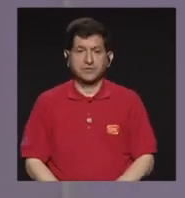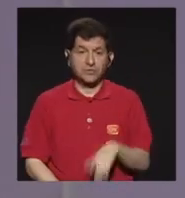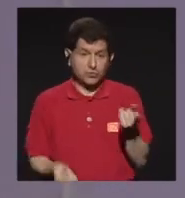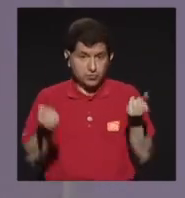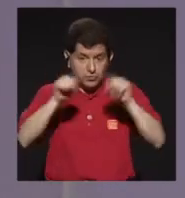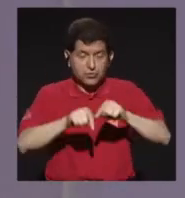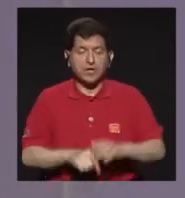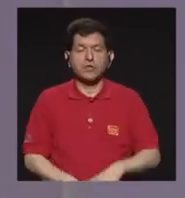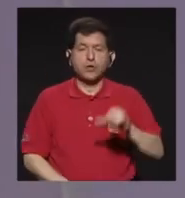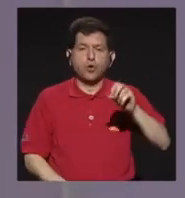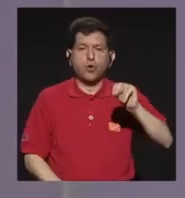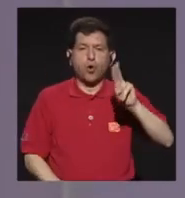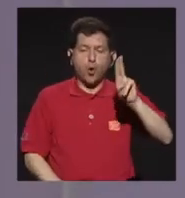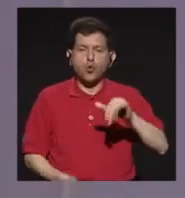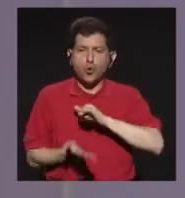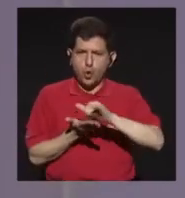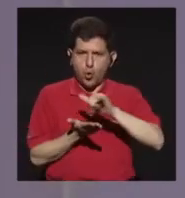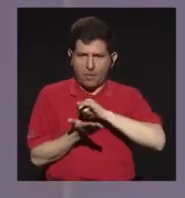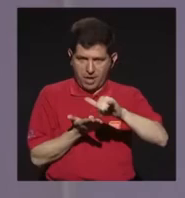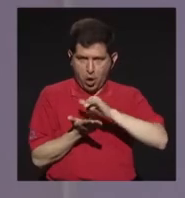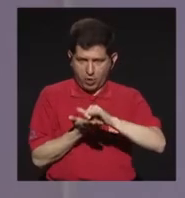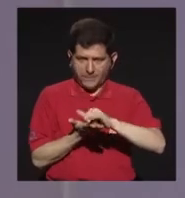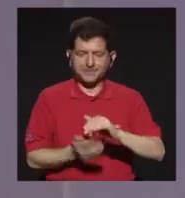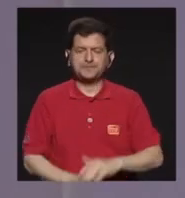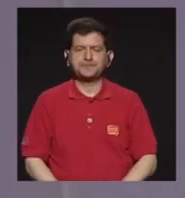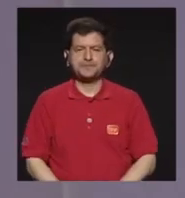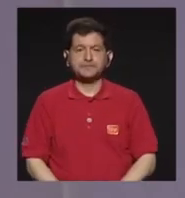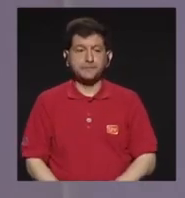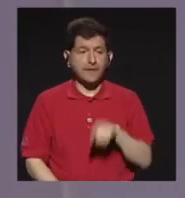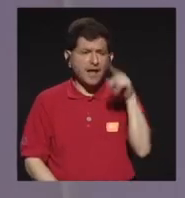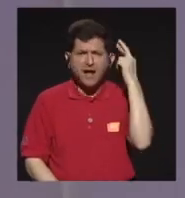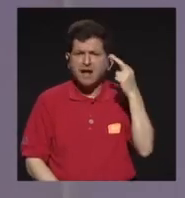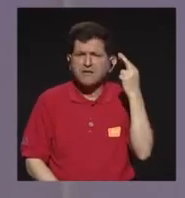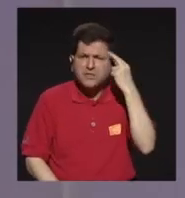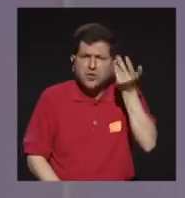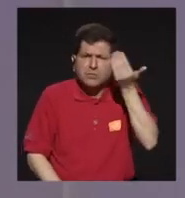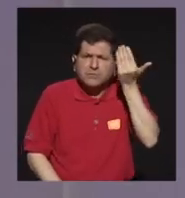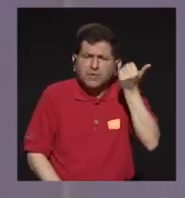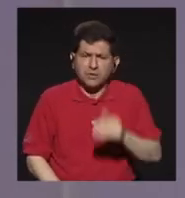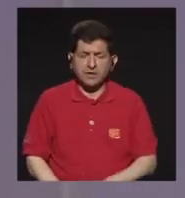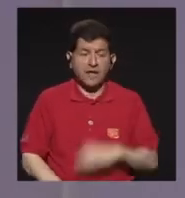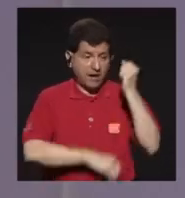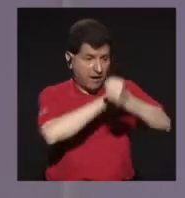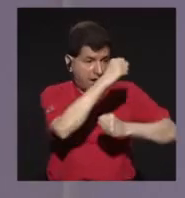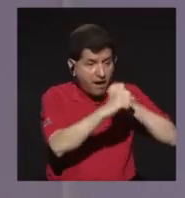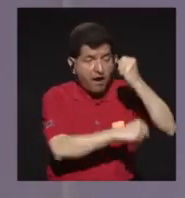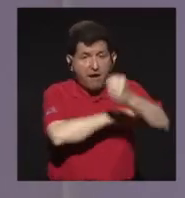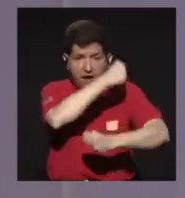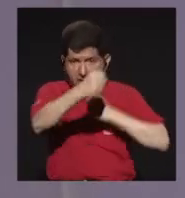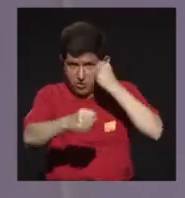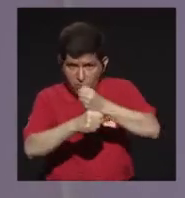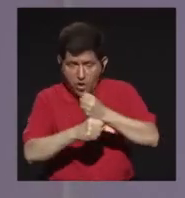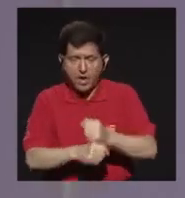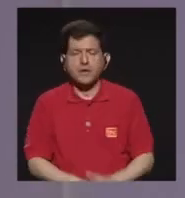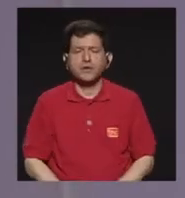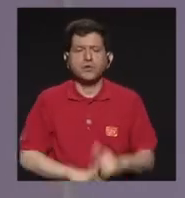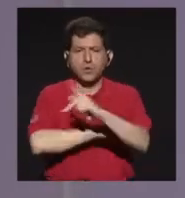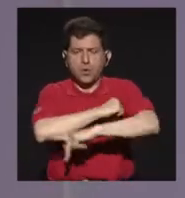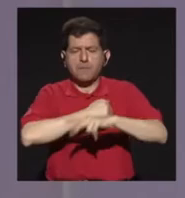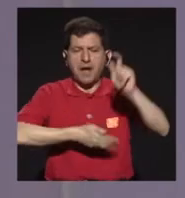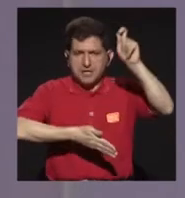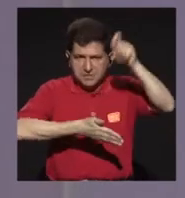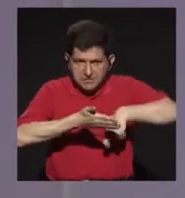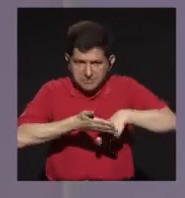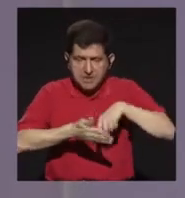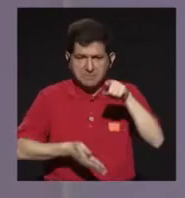en Naciones Unidas en Nueva York. Esto se da porque anualmente los estados que firman